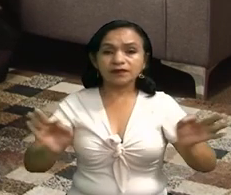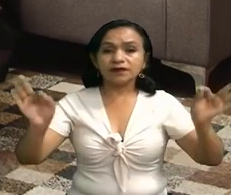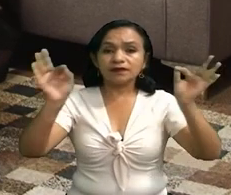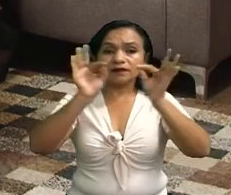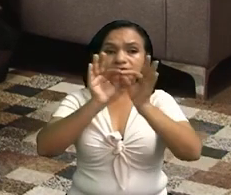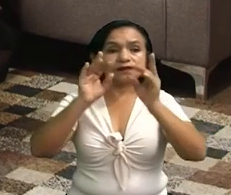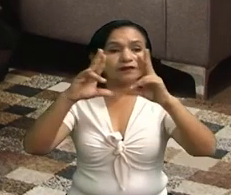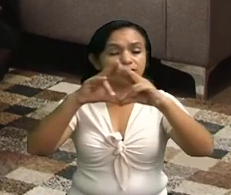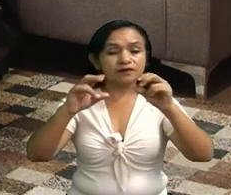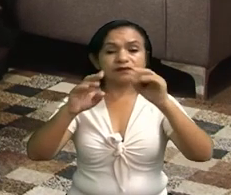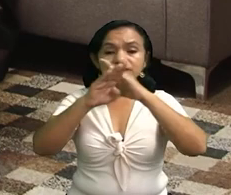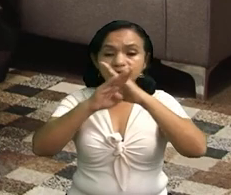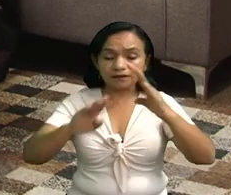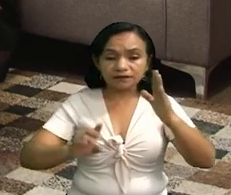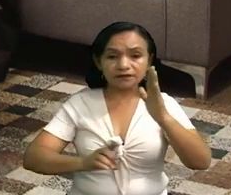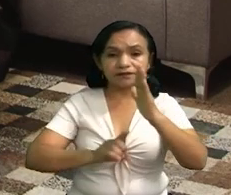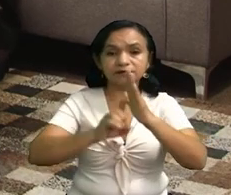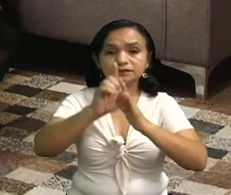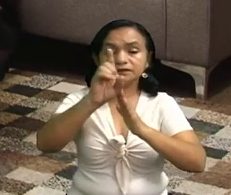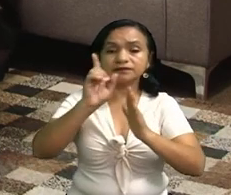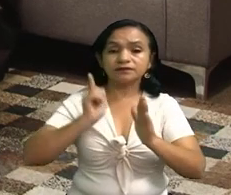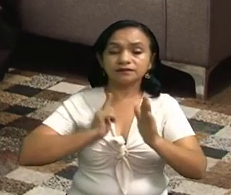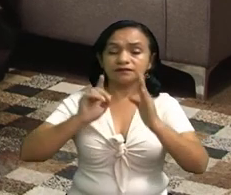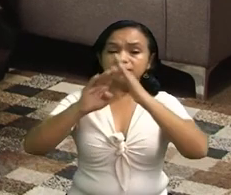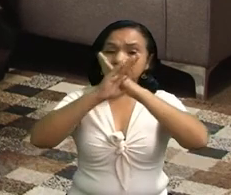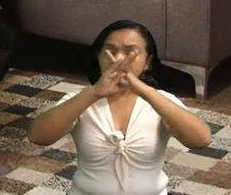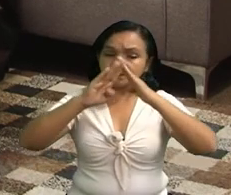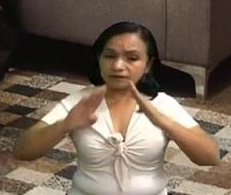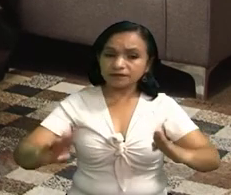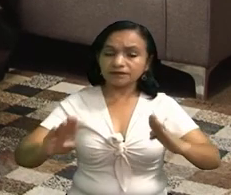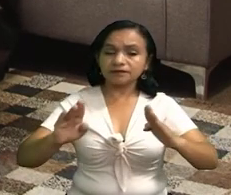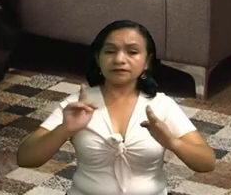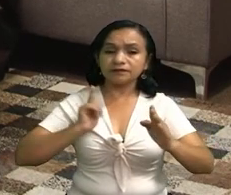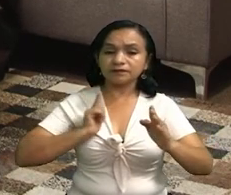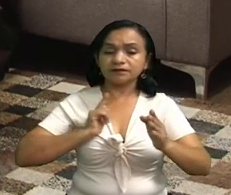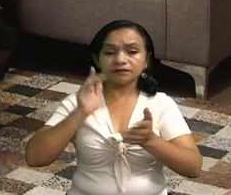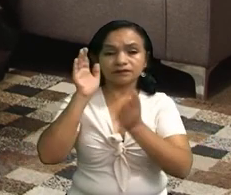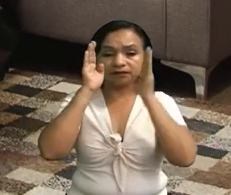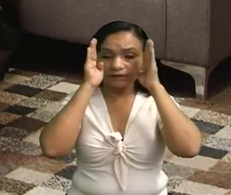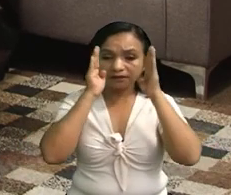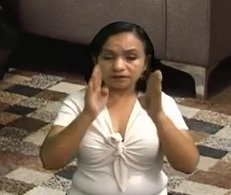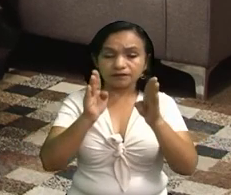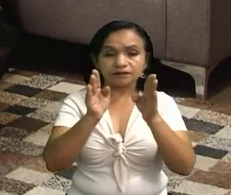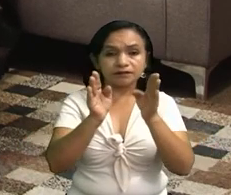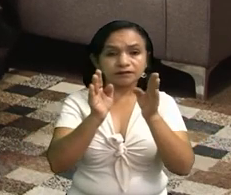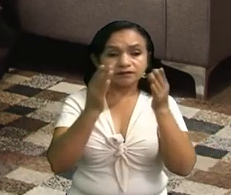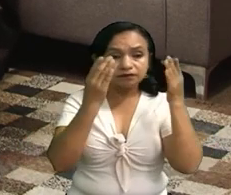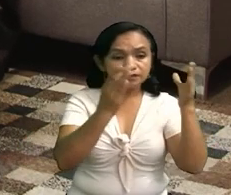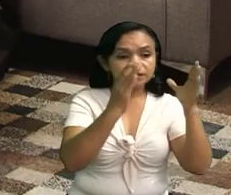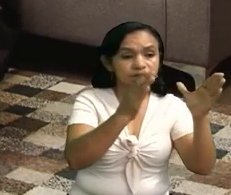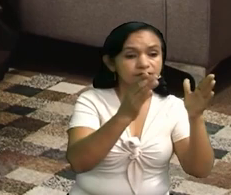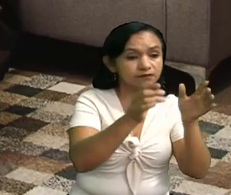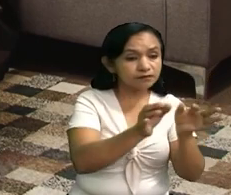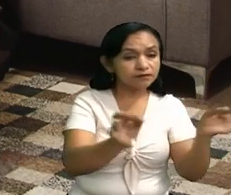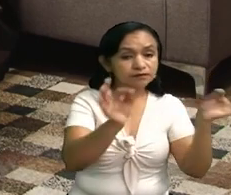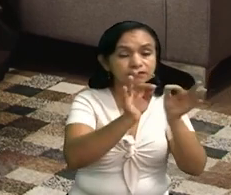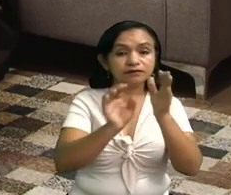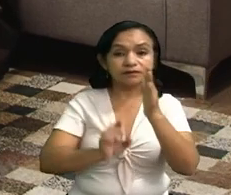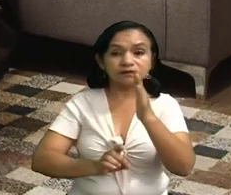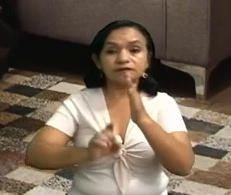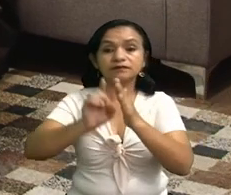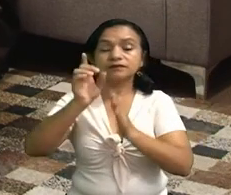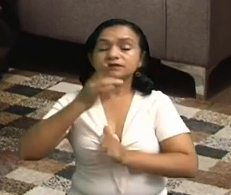la paz es progreso, y en la medida que tenemos paz, en esa medida nosotros nos centramos en lo sustantivo, porque el desarrollo